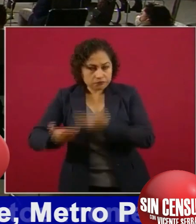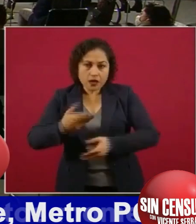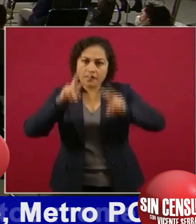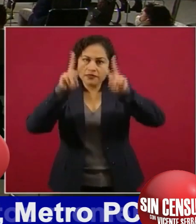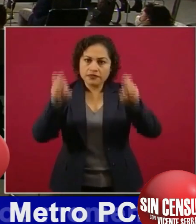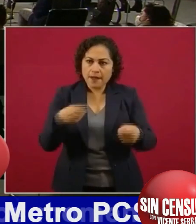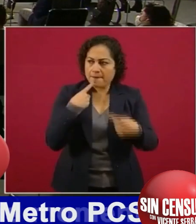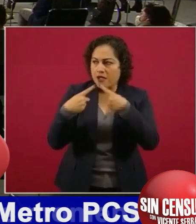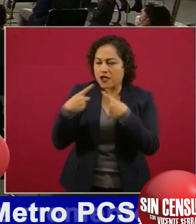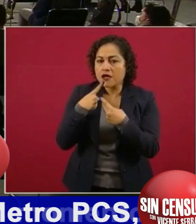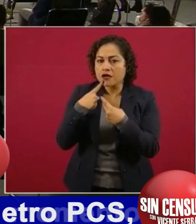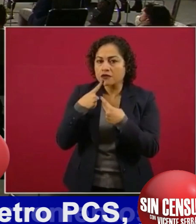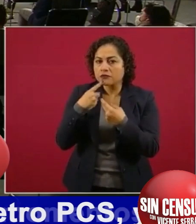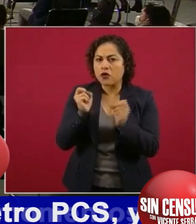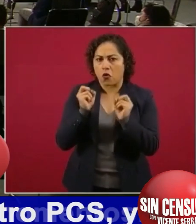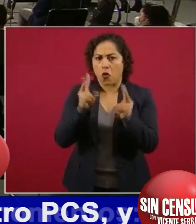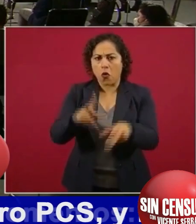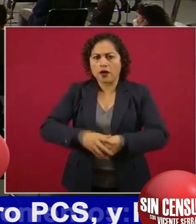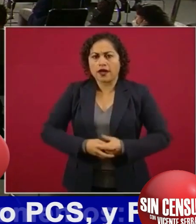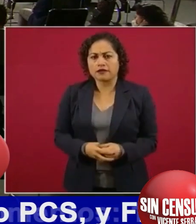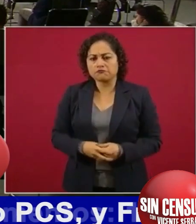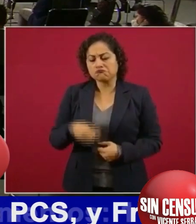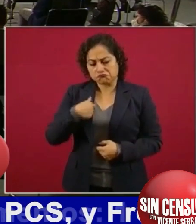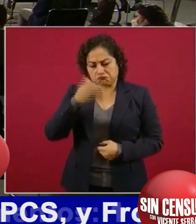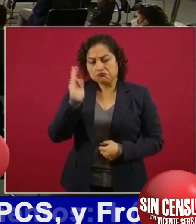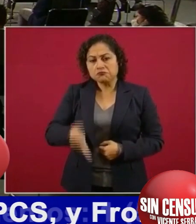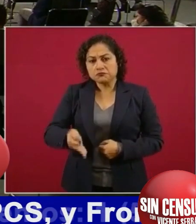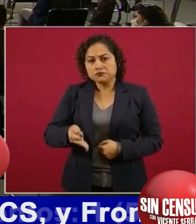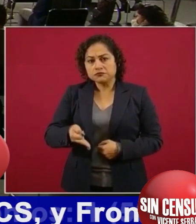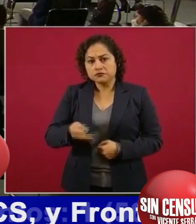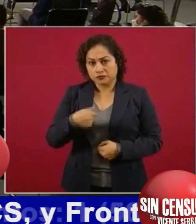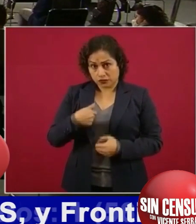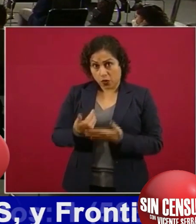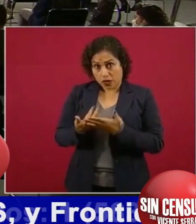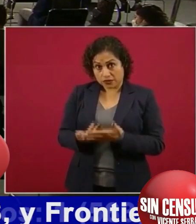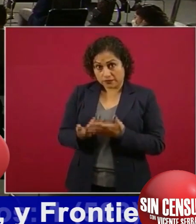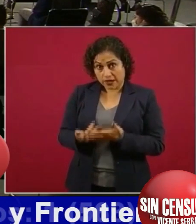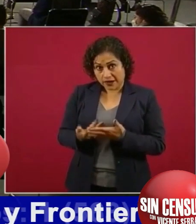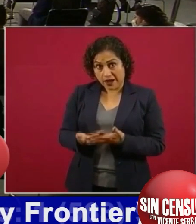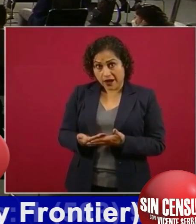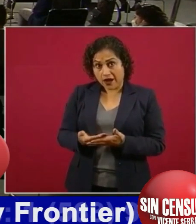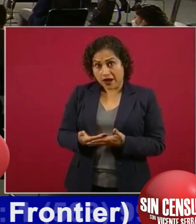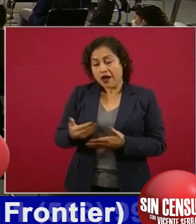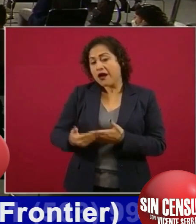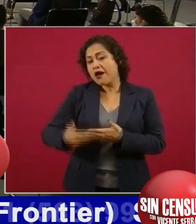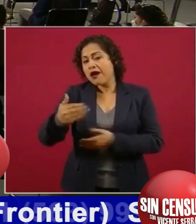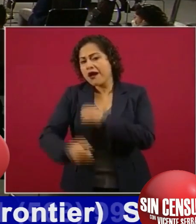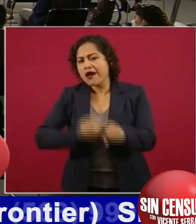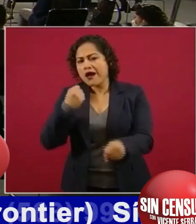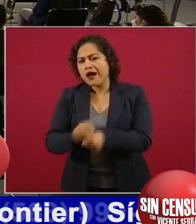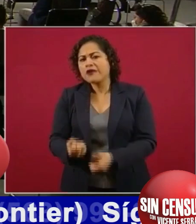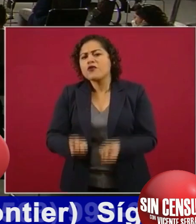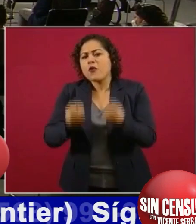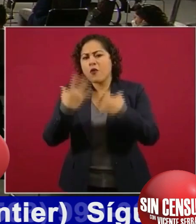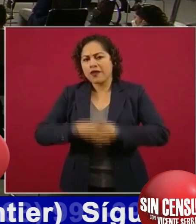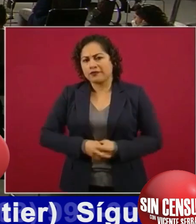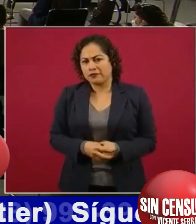y mientras, yo voy a seguir esperando a que mi hijo salga. ¿Cuántos años más? ¿Cuántos meses más?